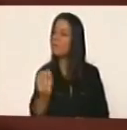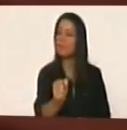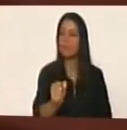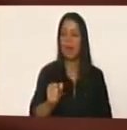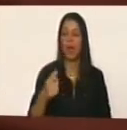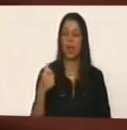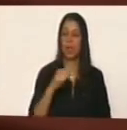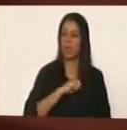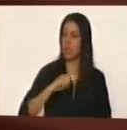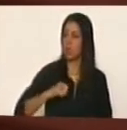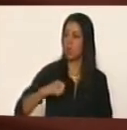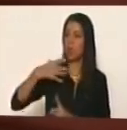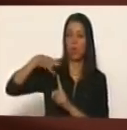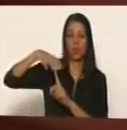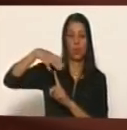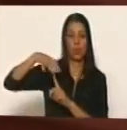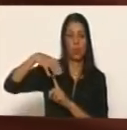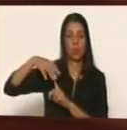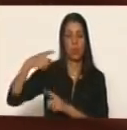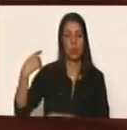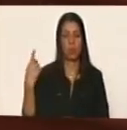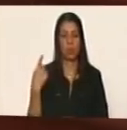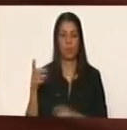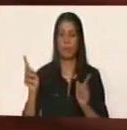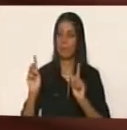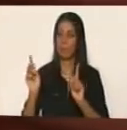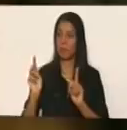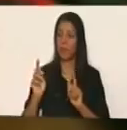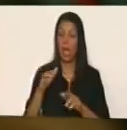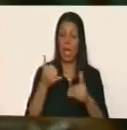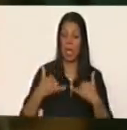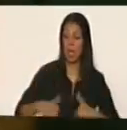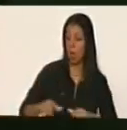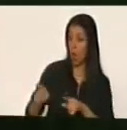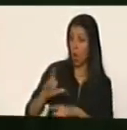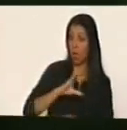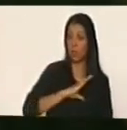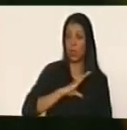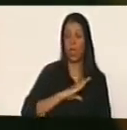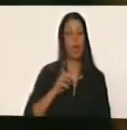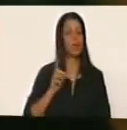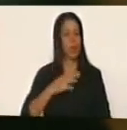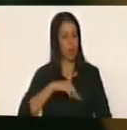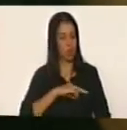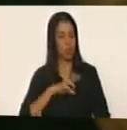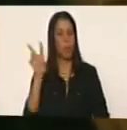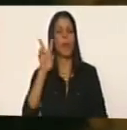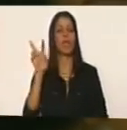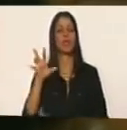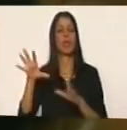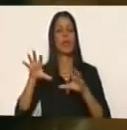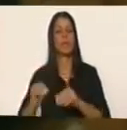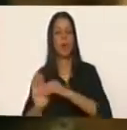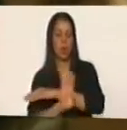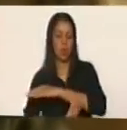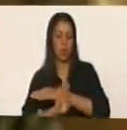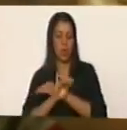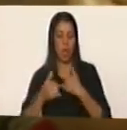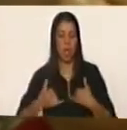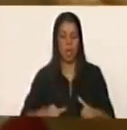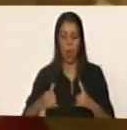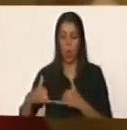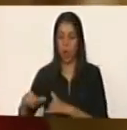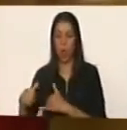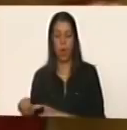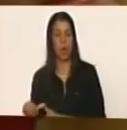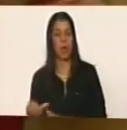sola. Y esos hijos no son de ella, esos hijos son de la patria. Y por eso vamos a trabajar todos juntos para acompañarla a criar a sus hijos. Y por